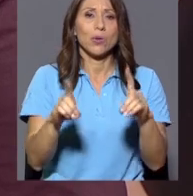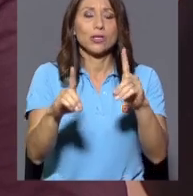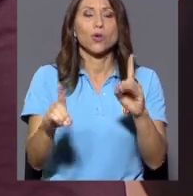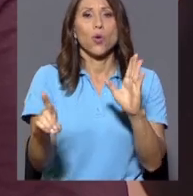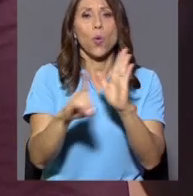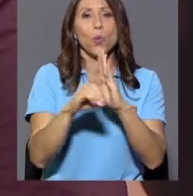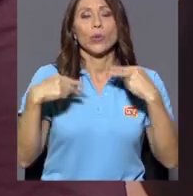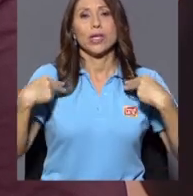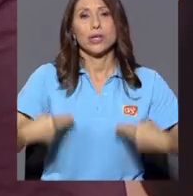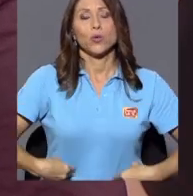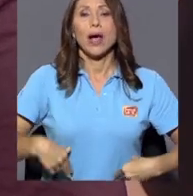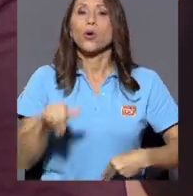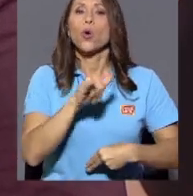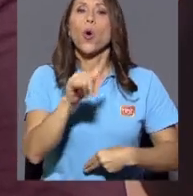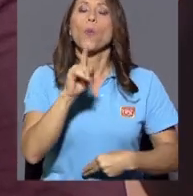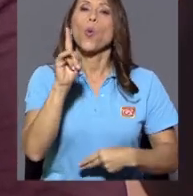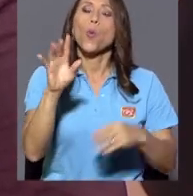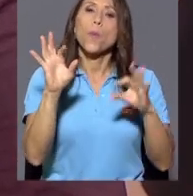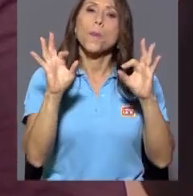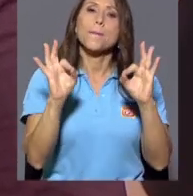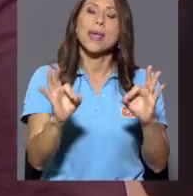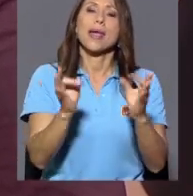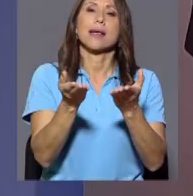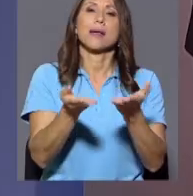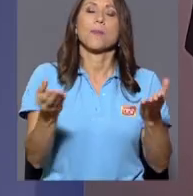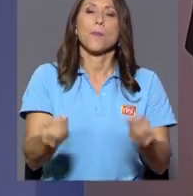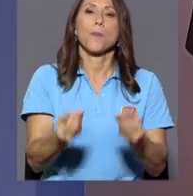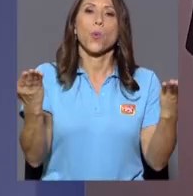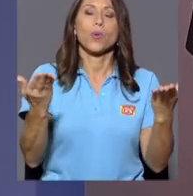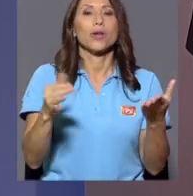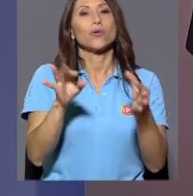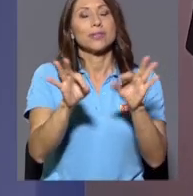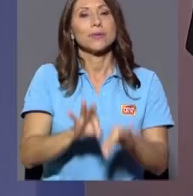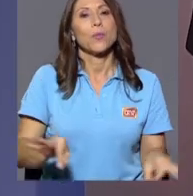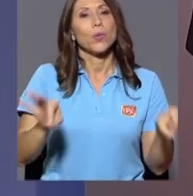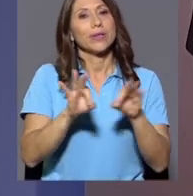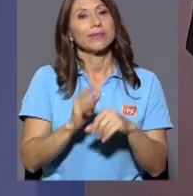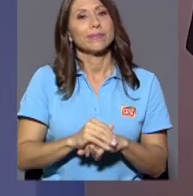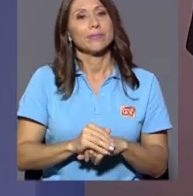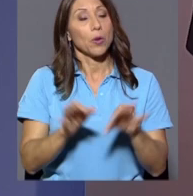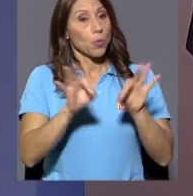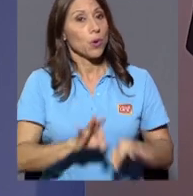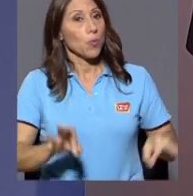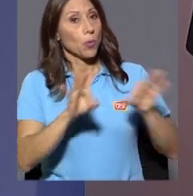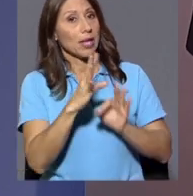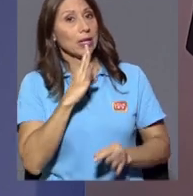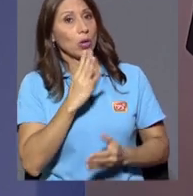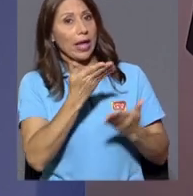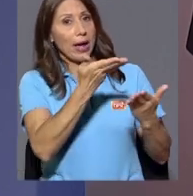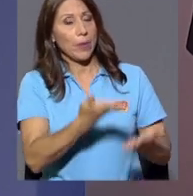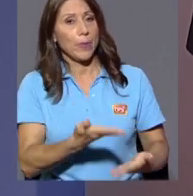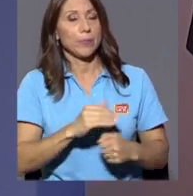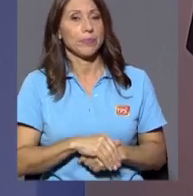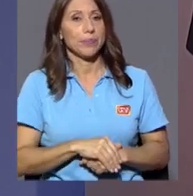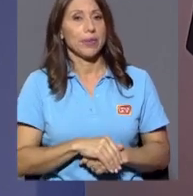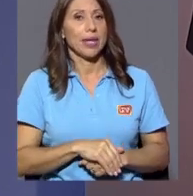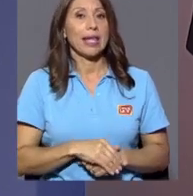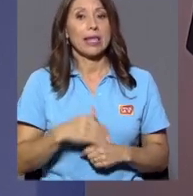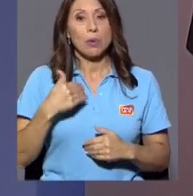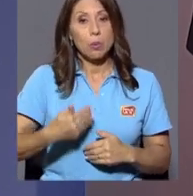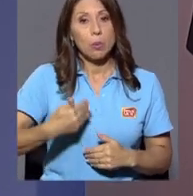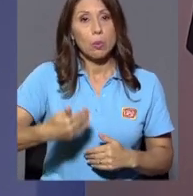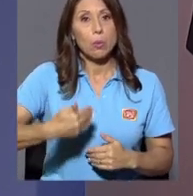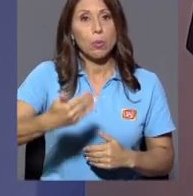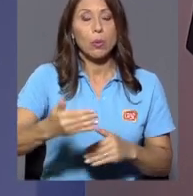y como un bien público entonces es importante y muy valioso lo planteado por el profesor néstor en el sentido de que cada vez